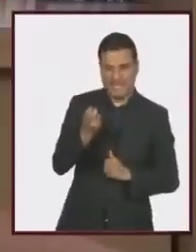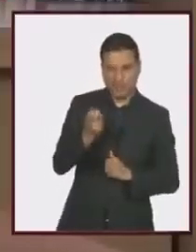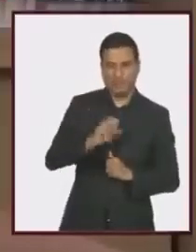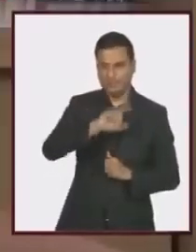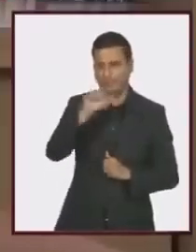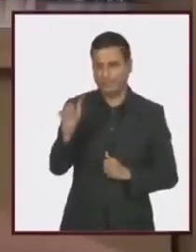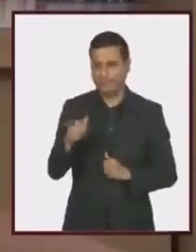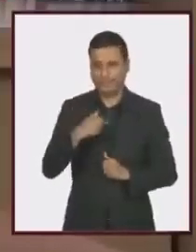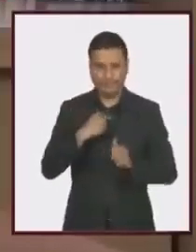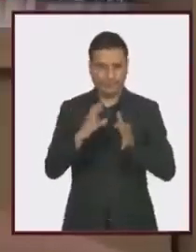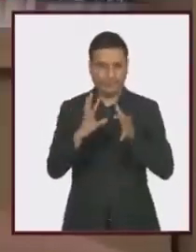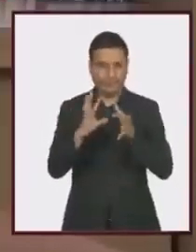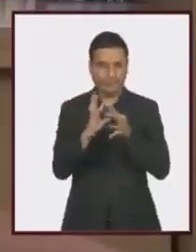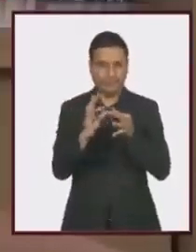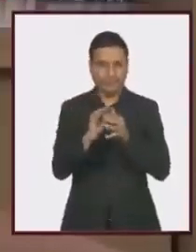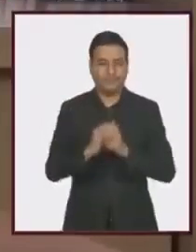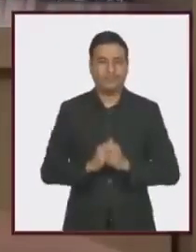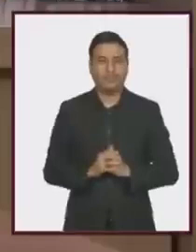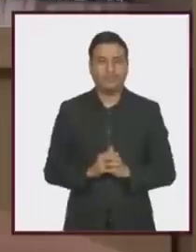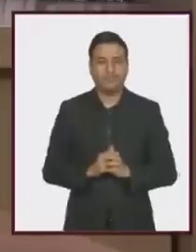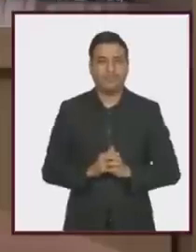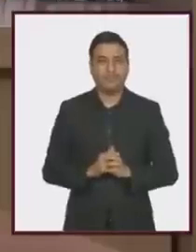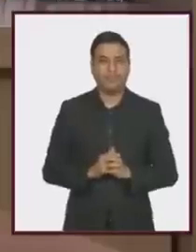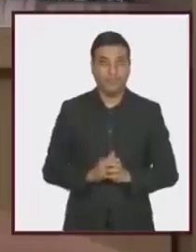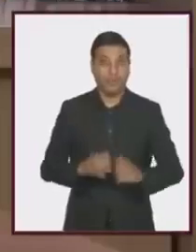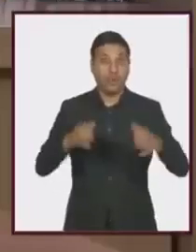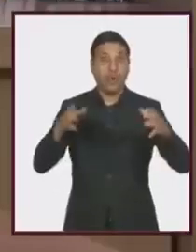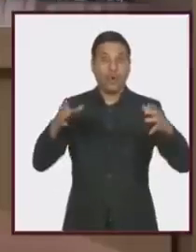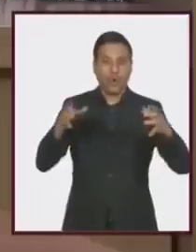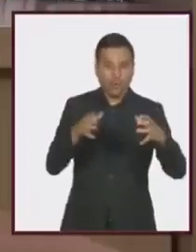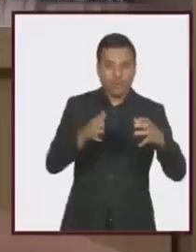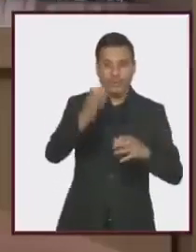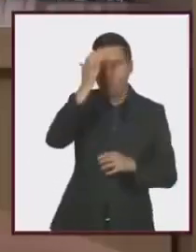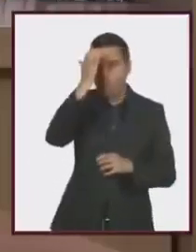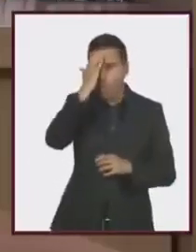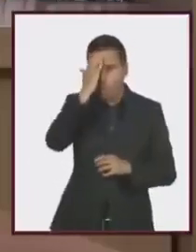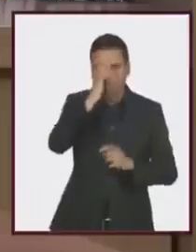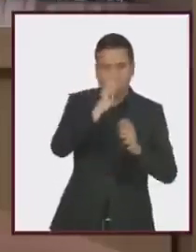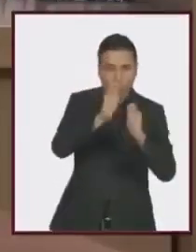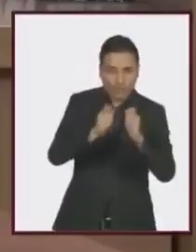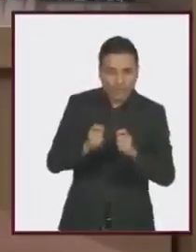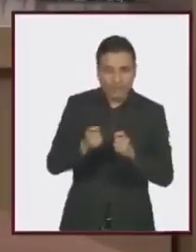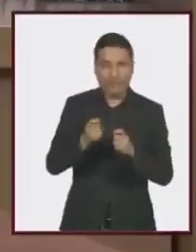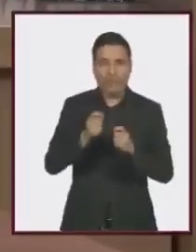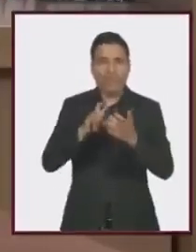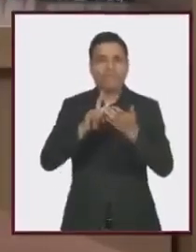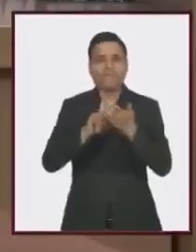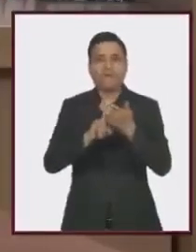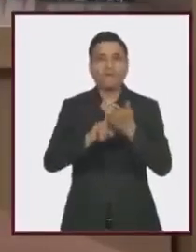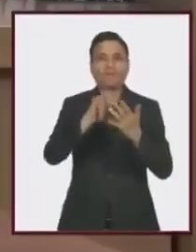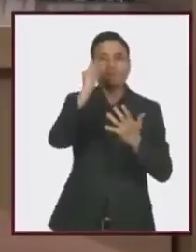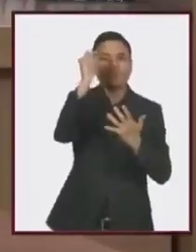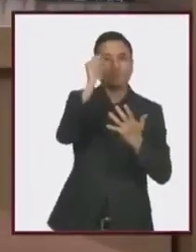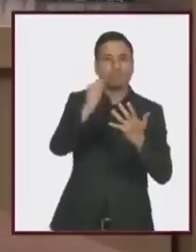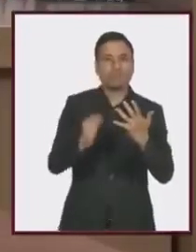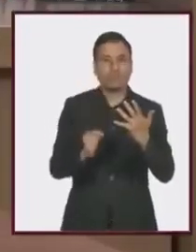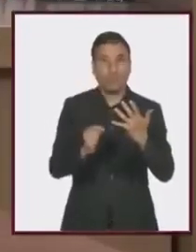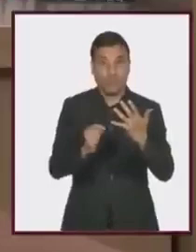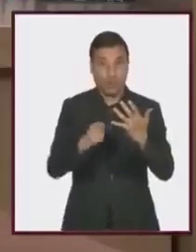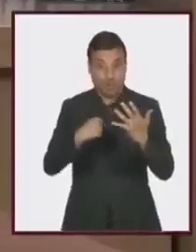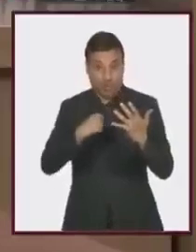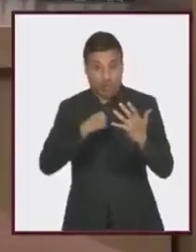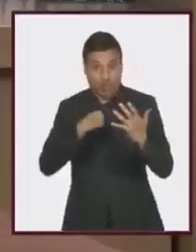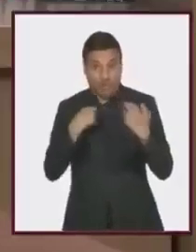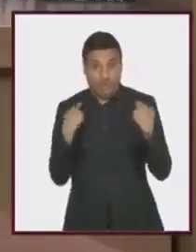cómo estos saberes y valores de la comunidad deben de ser recuperados en el trabajo que los docentes hacemos en